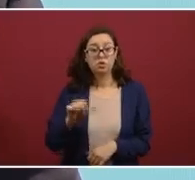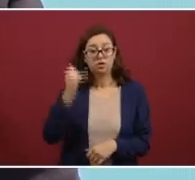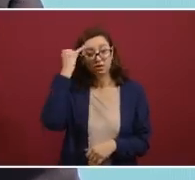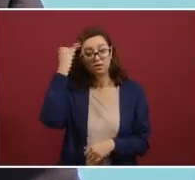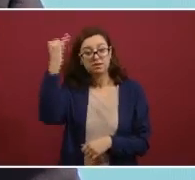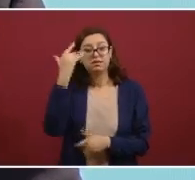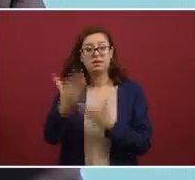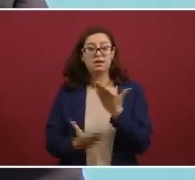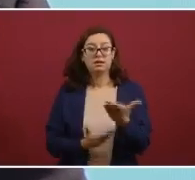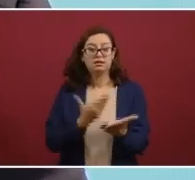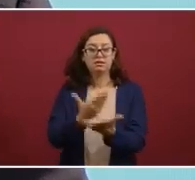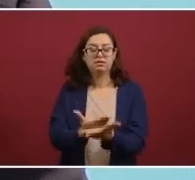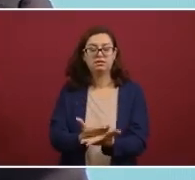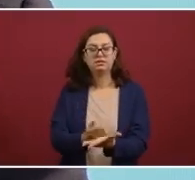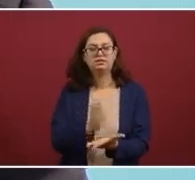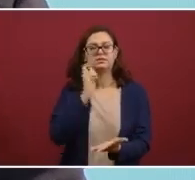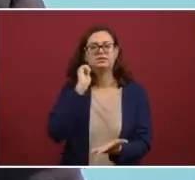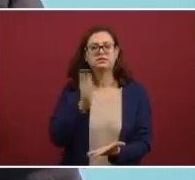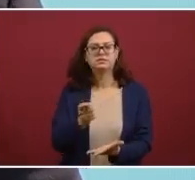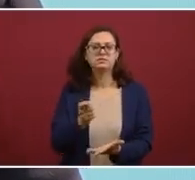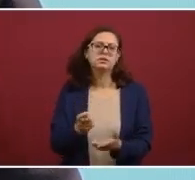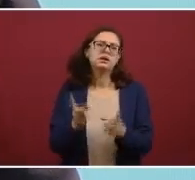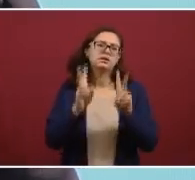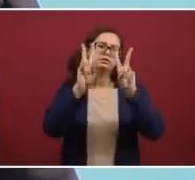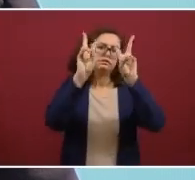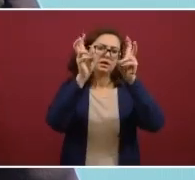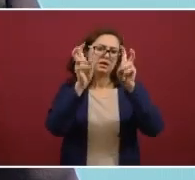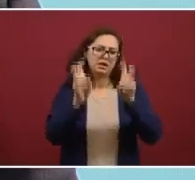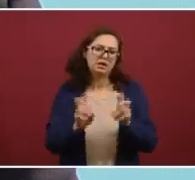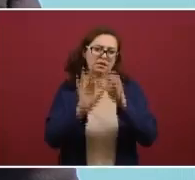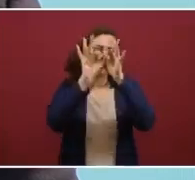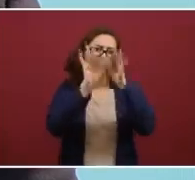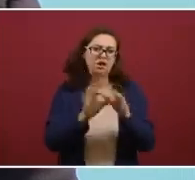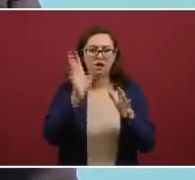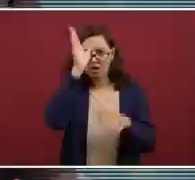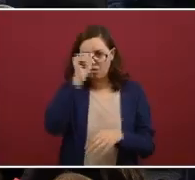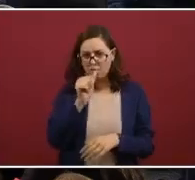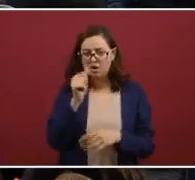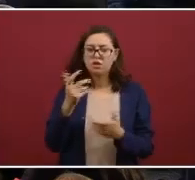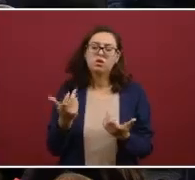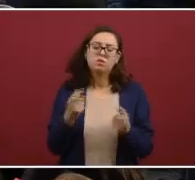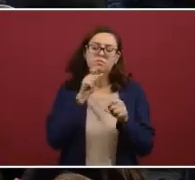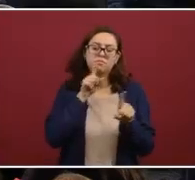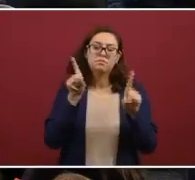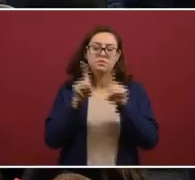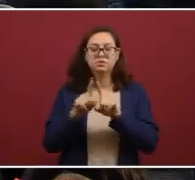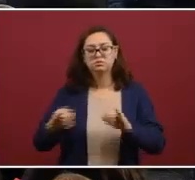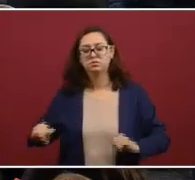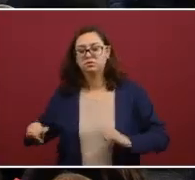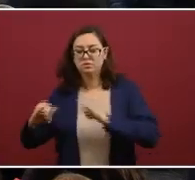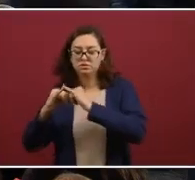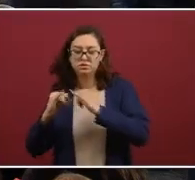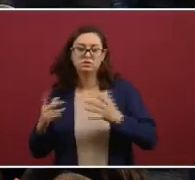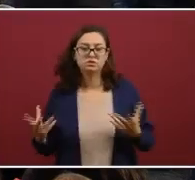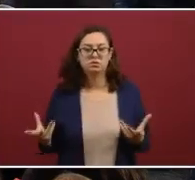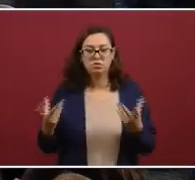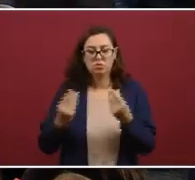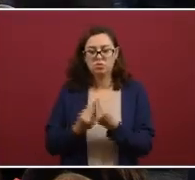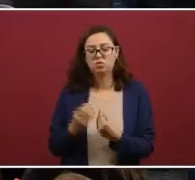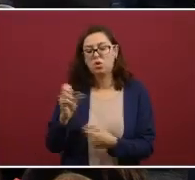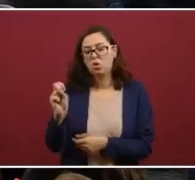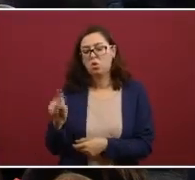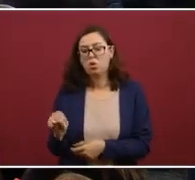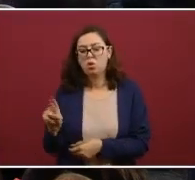es producto de una alianza multiagencial entre las agencias de Naciones Unidas como ONU Mujeres, que está aquí